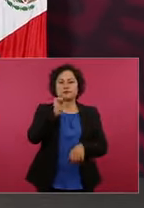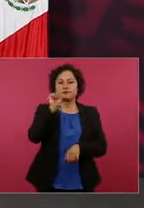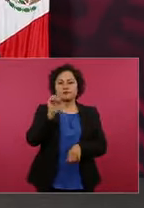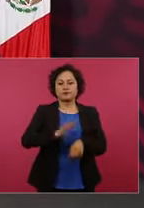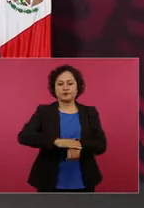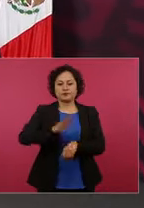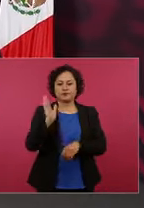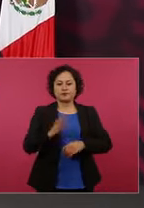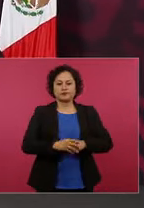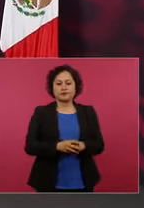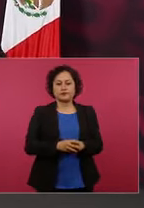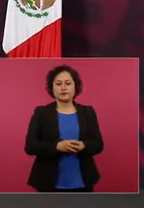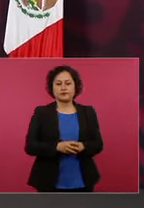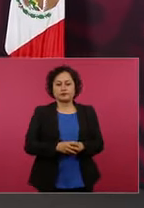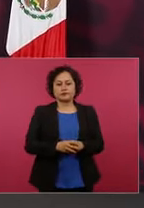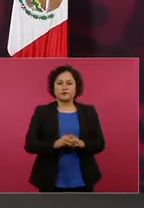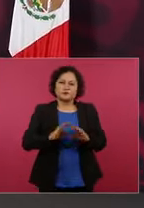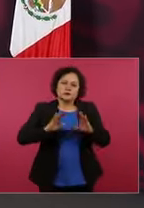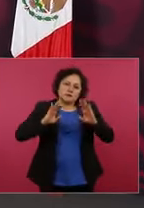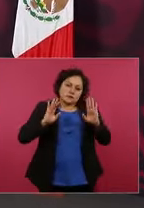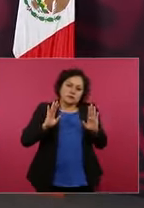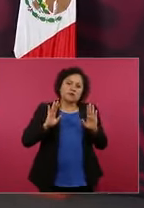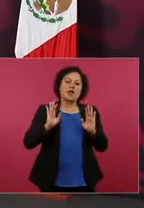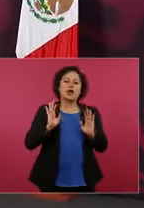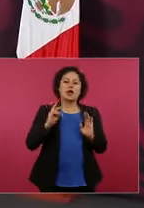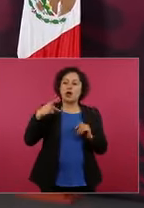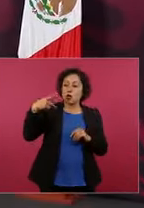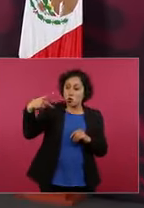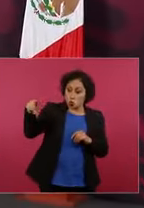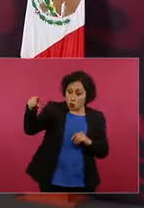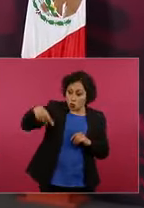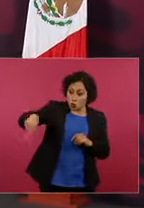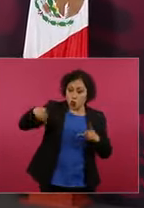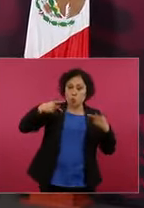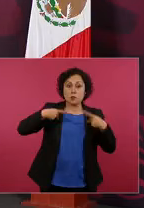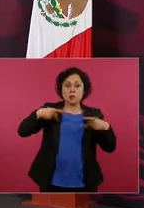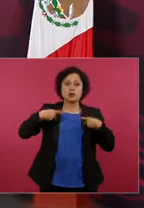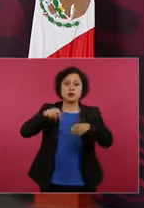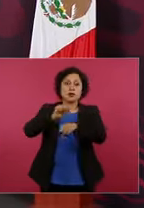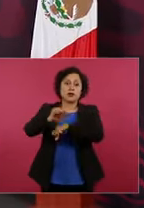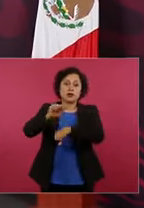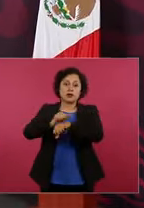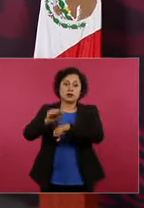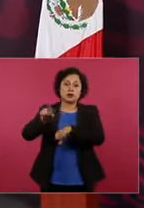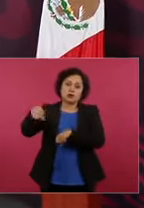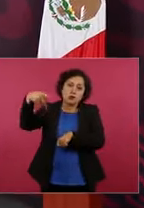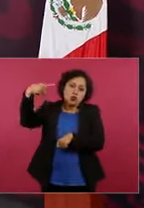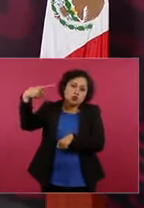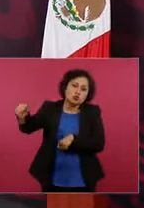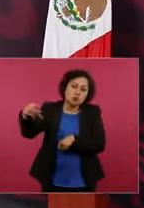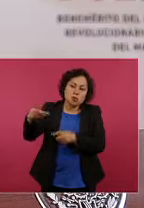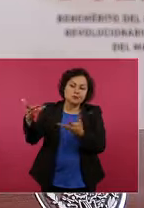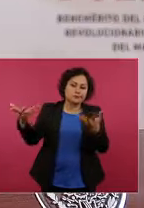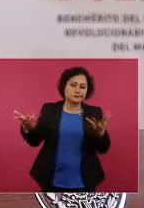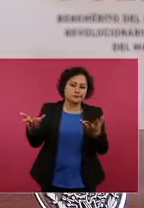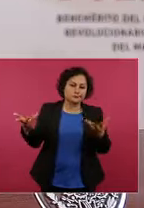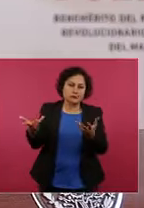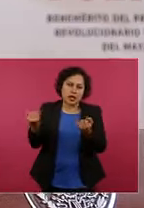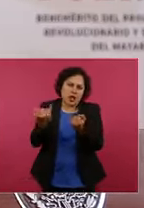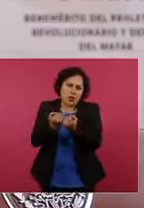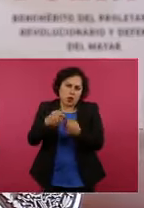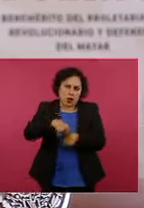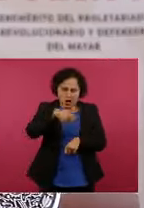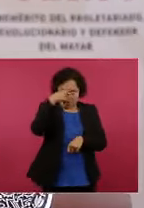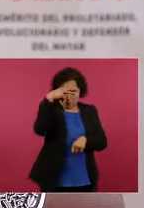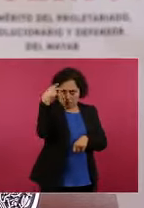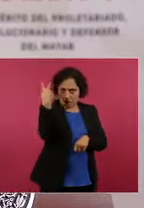Ya va a corresponder a los argentinos, como corresponde a los mexicanos, calificar